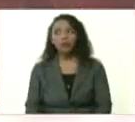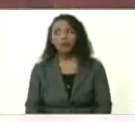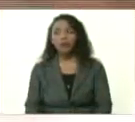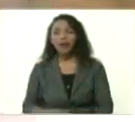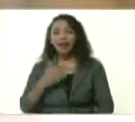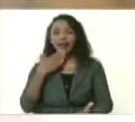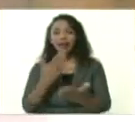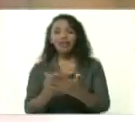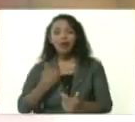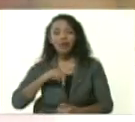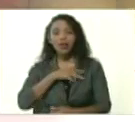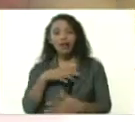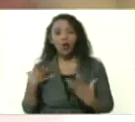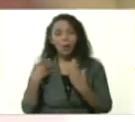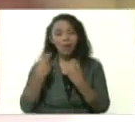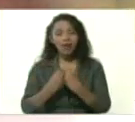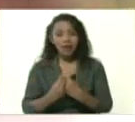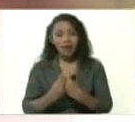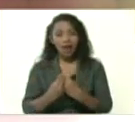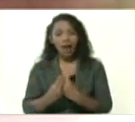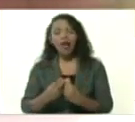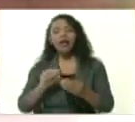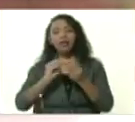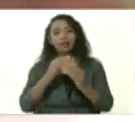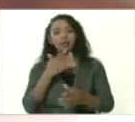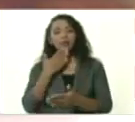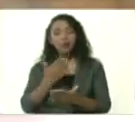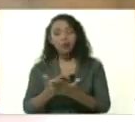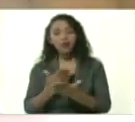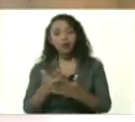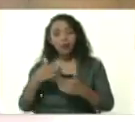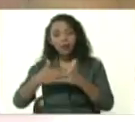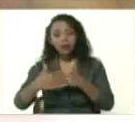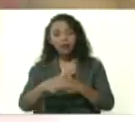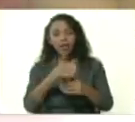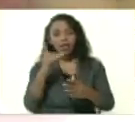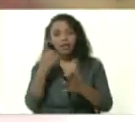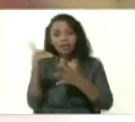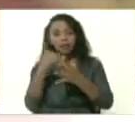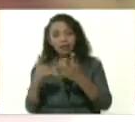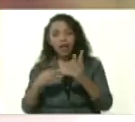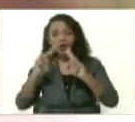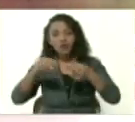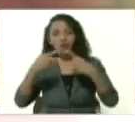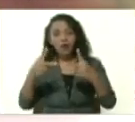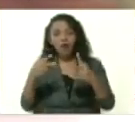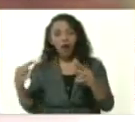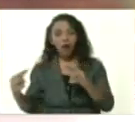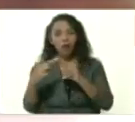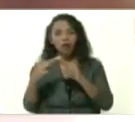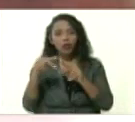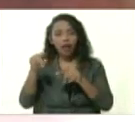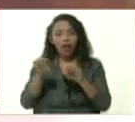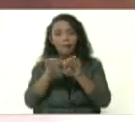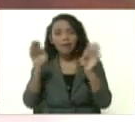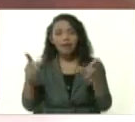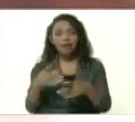Gracias a nuestra compañera Javieni Chirino, que por supuesto seguirá llevando detalle a detalle este nuevo encuentro de la